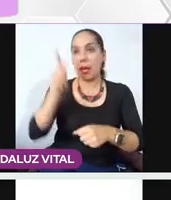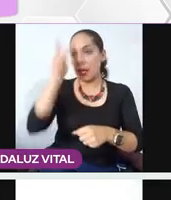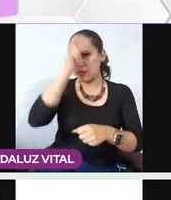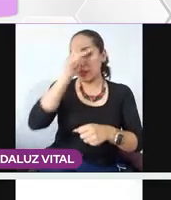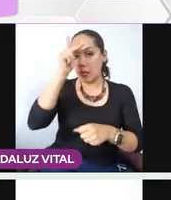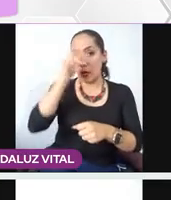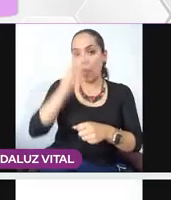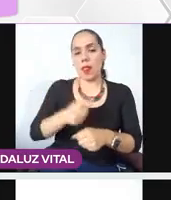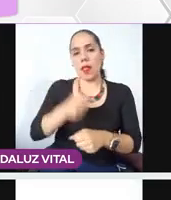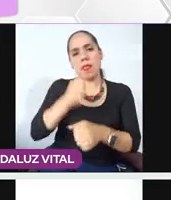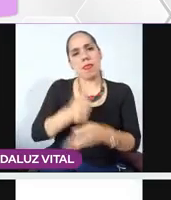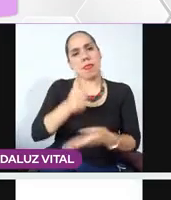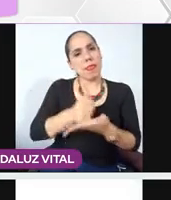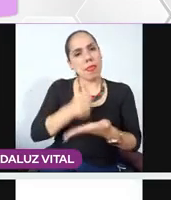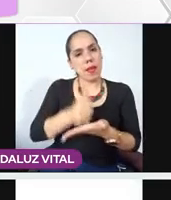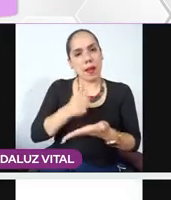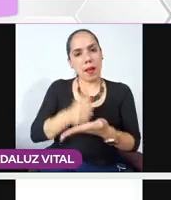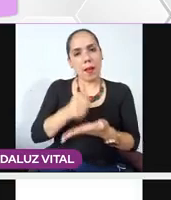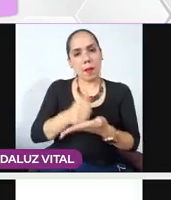adicciones en comunidades